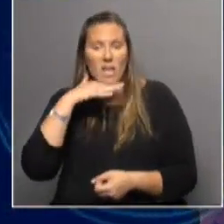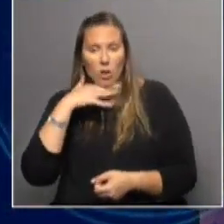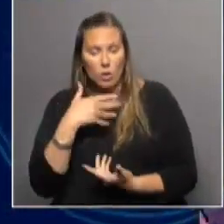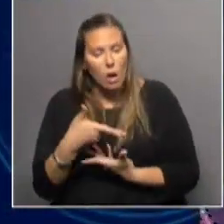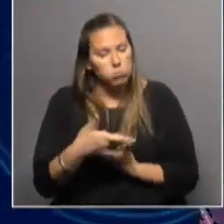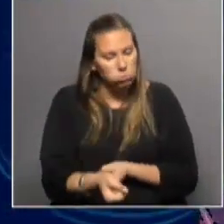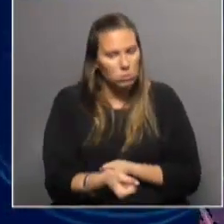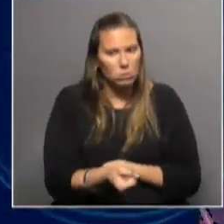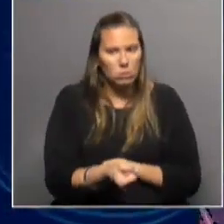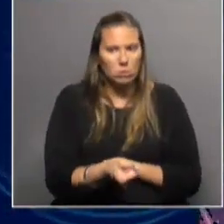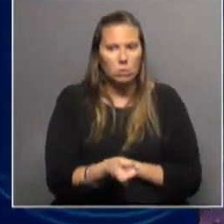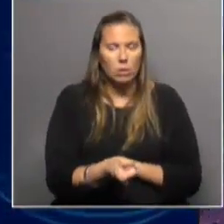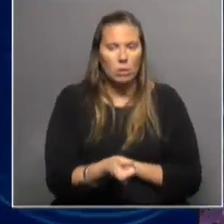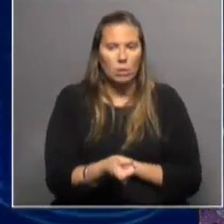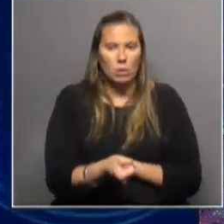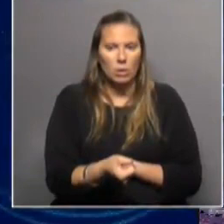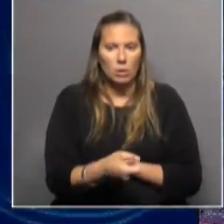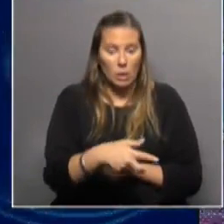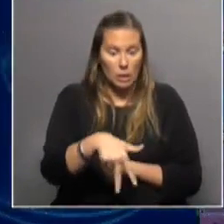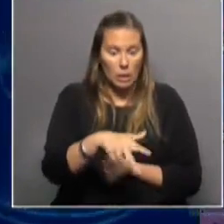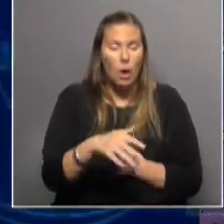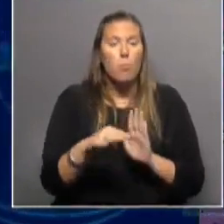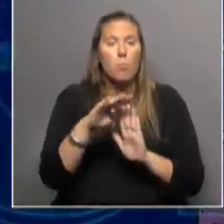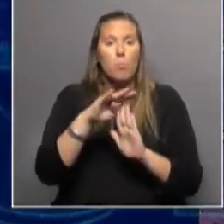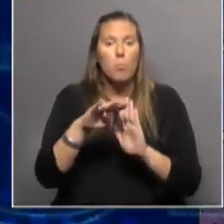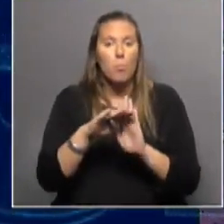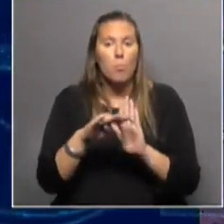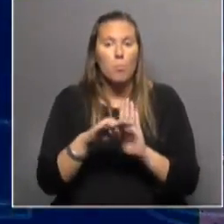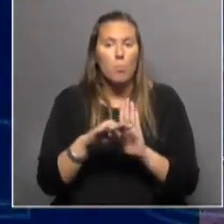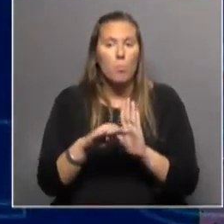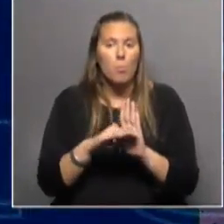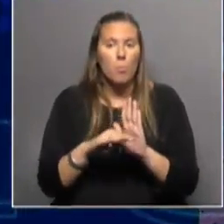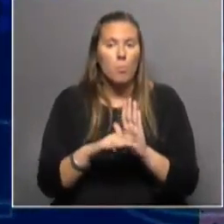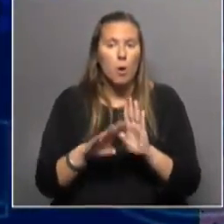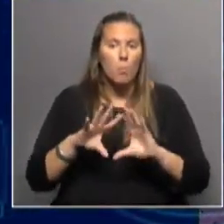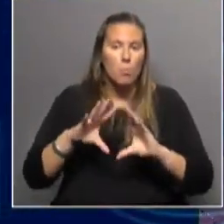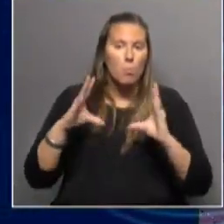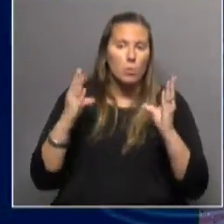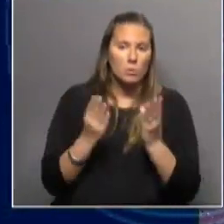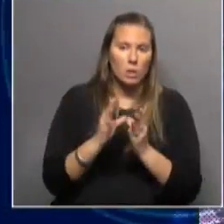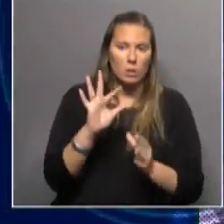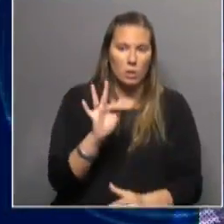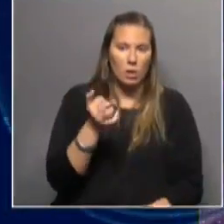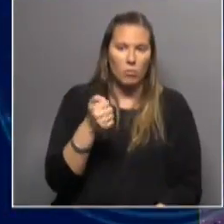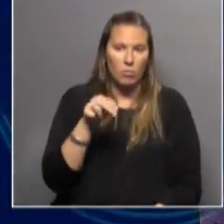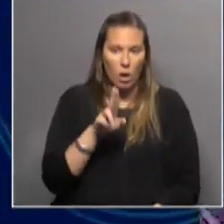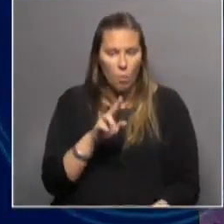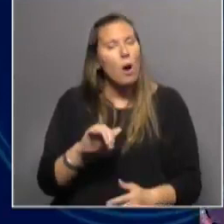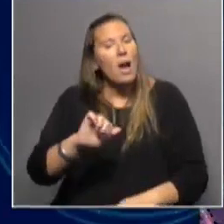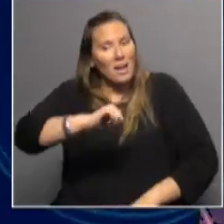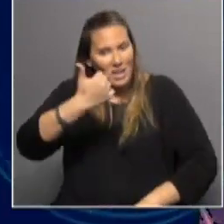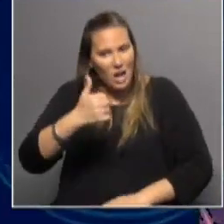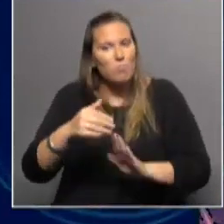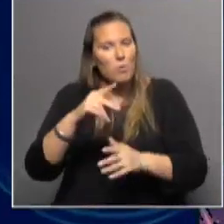a un programa mundial de la FAO que ganamos el proyecto que